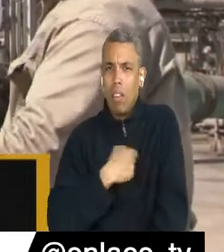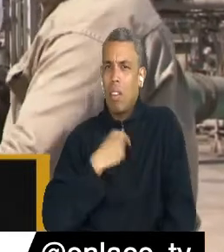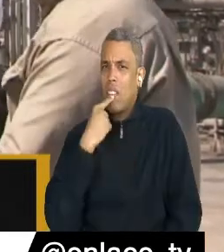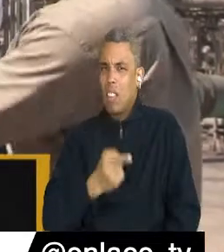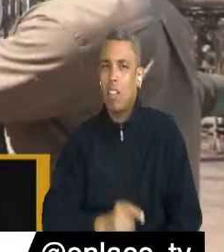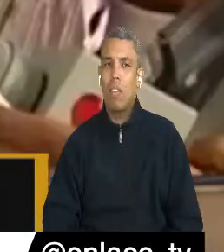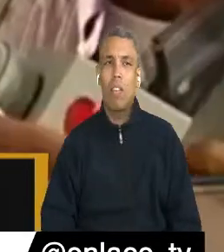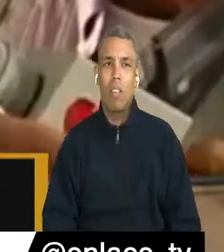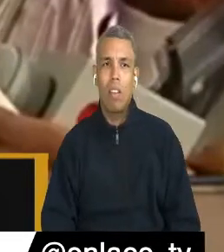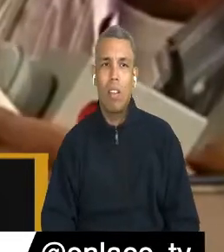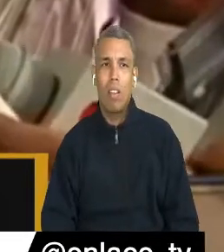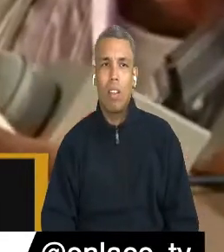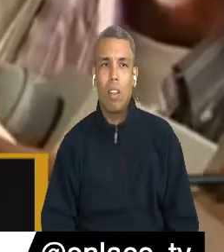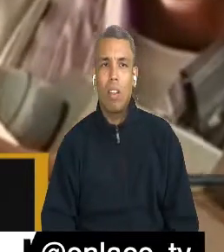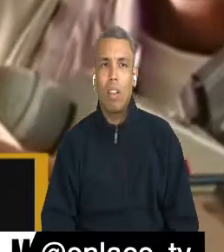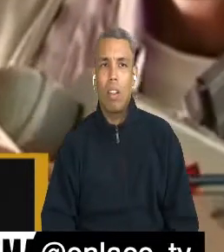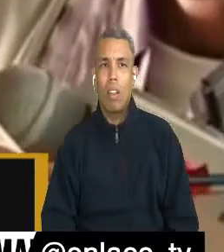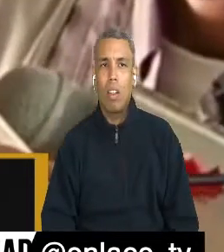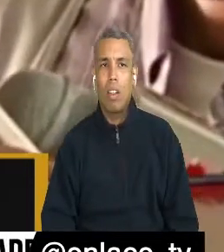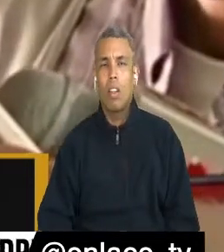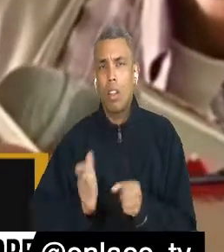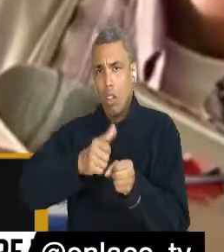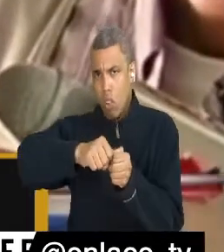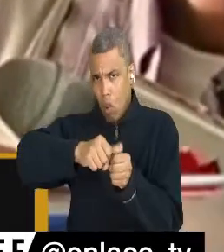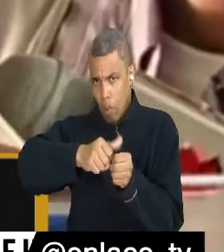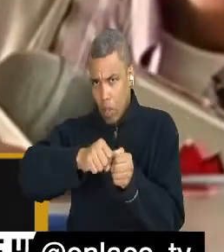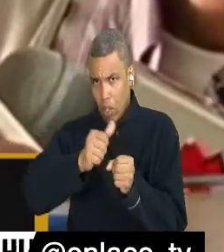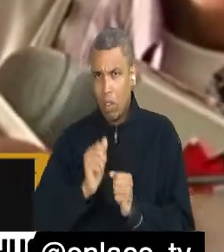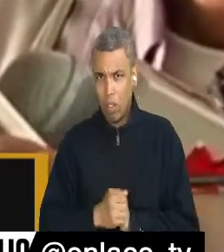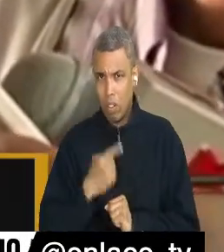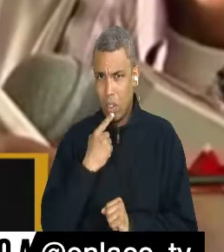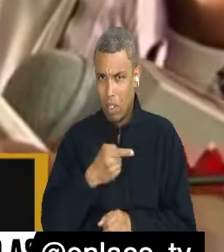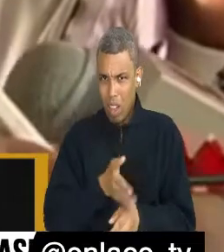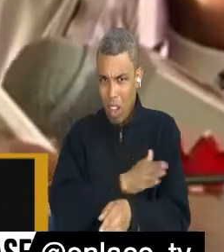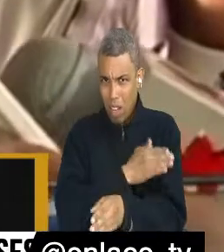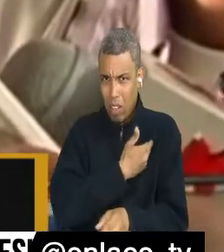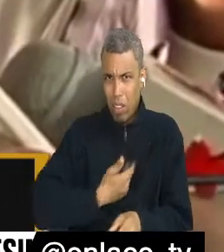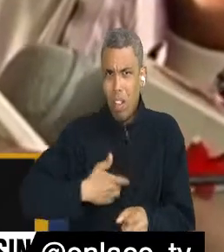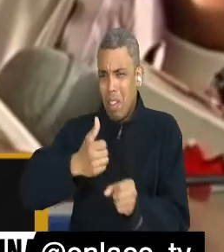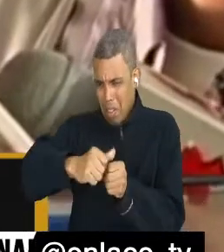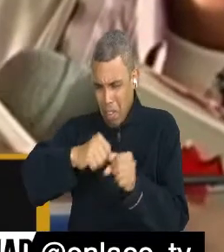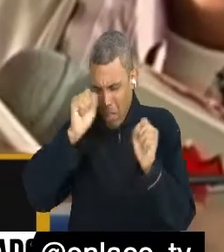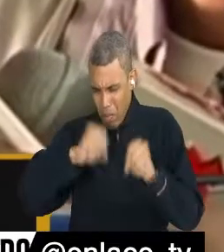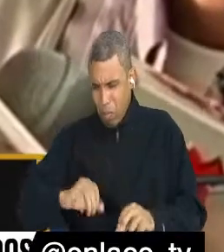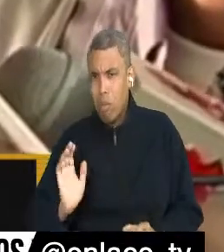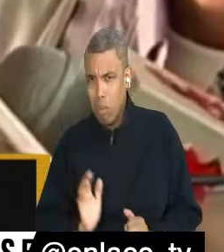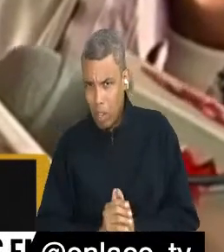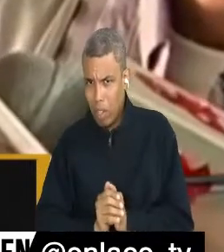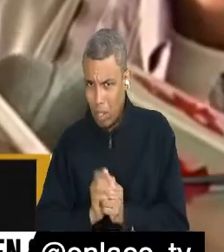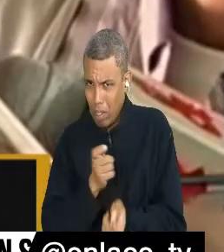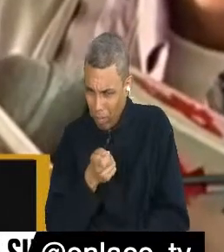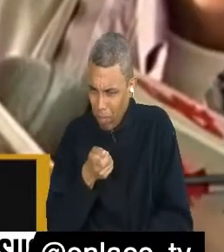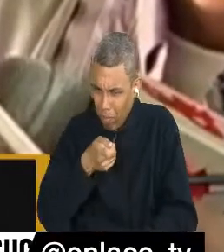El proyecto de la modernización va para adelante, fundamentalmente pueden estarse haciendo algunos ajustes, pero no, el proyecto